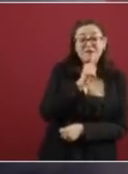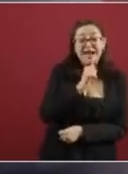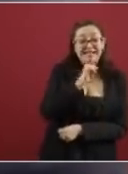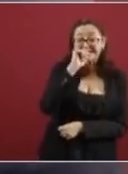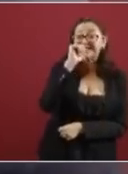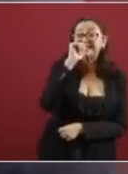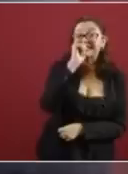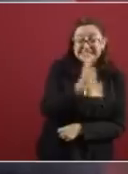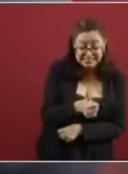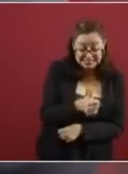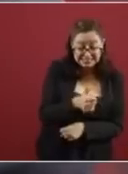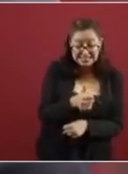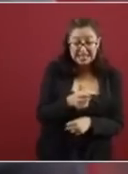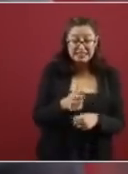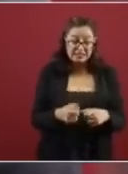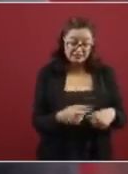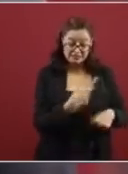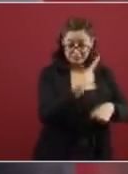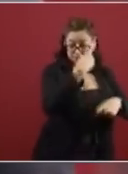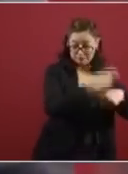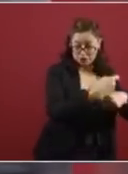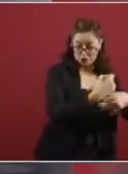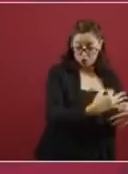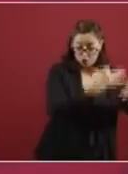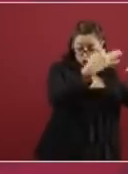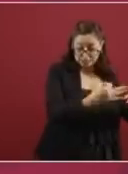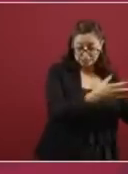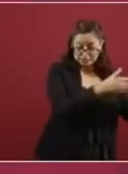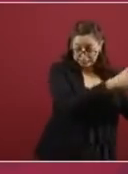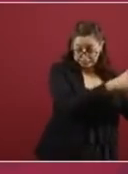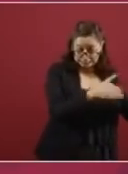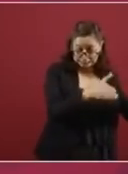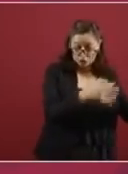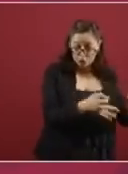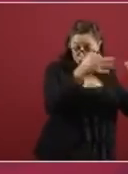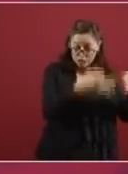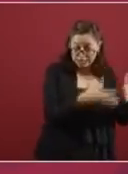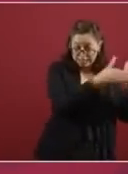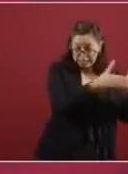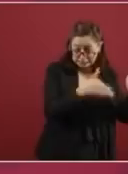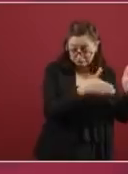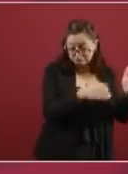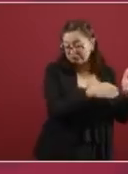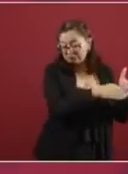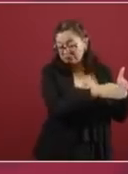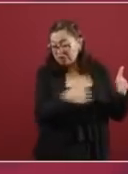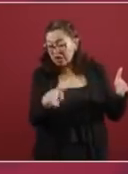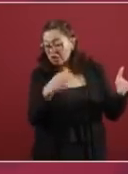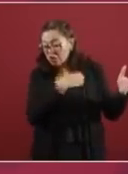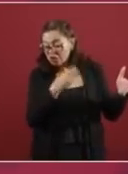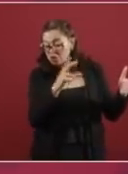que llevaron a cabo, la mal llamada reforma educativa, y les voy a dejar las cosas como estaban.